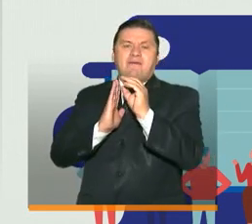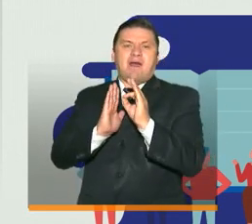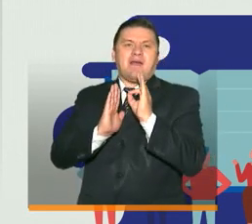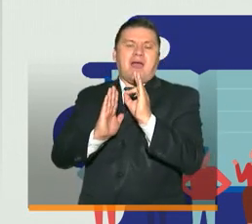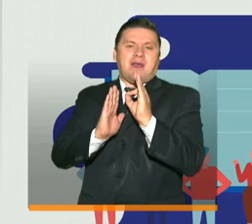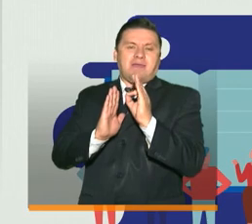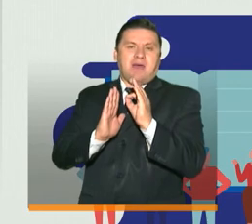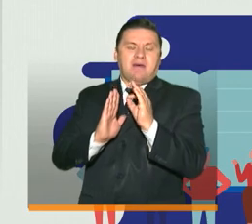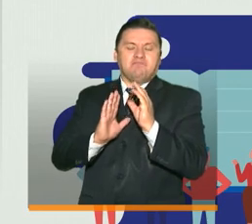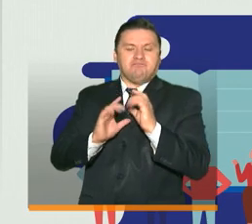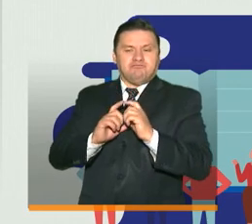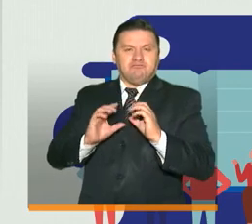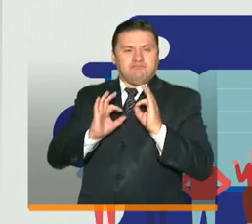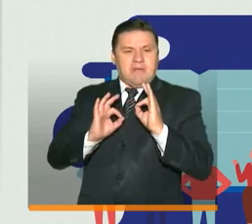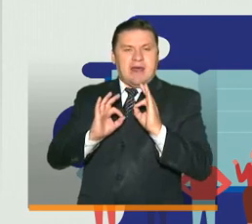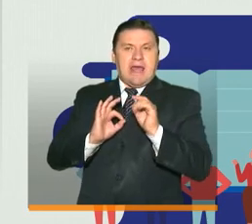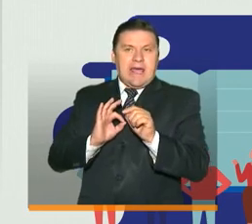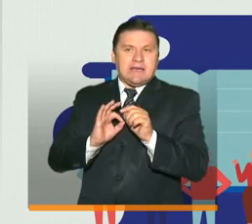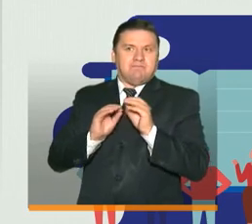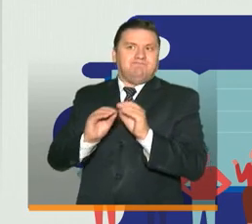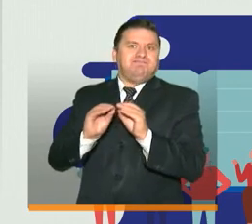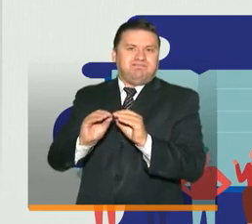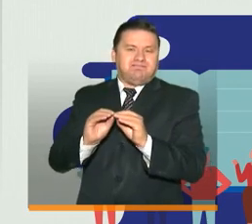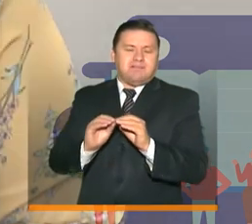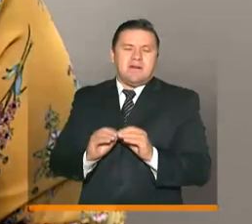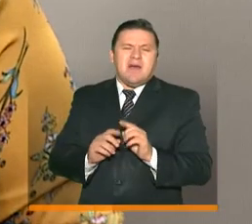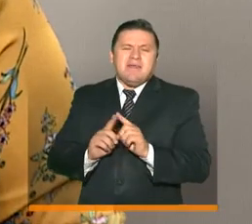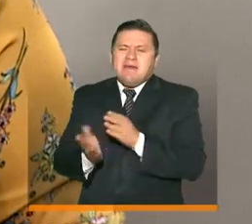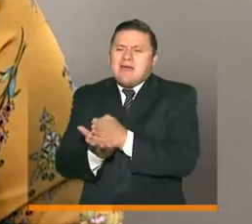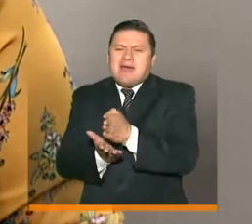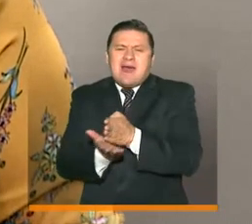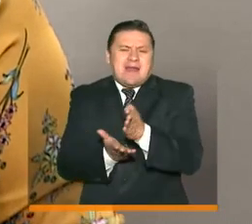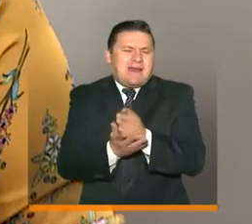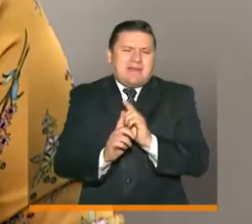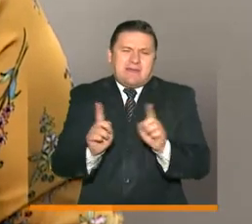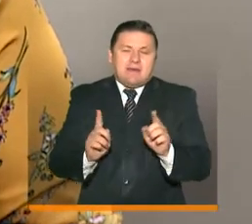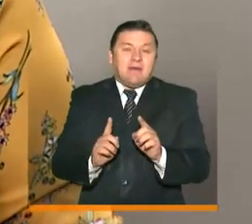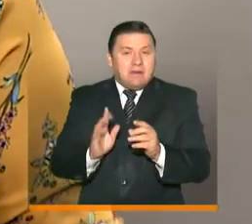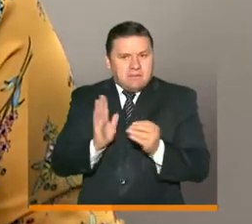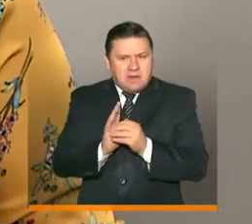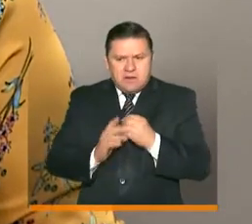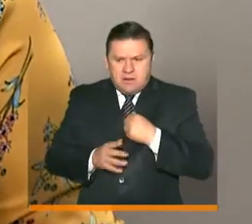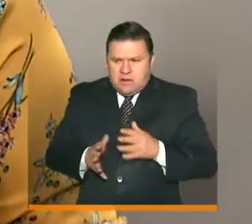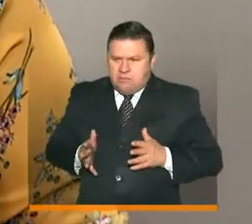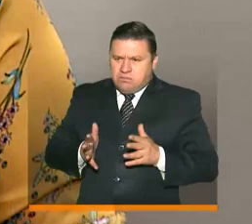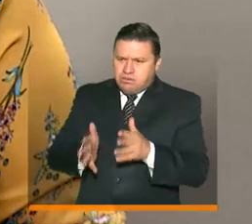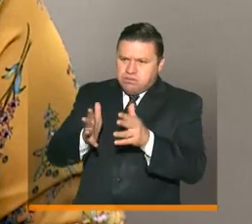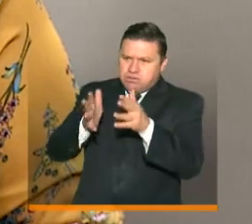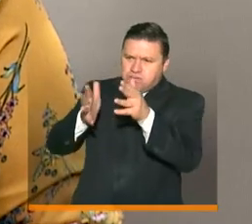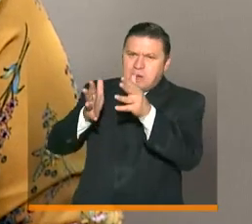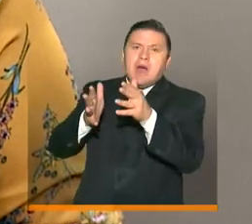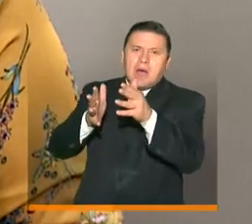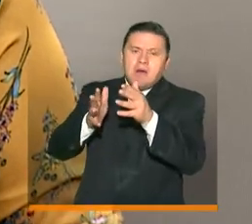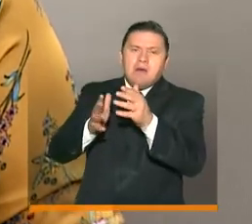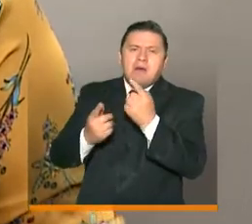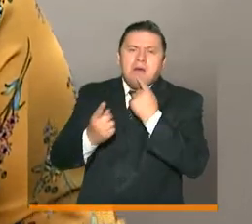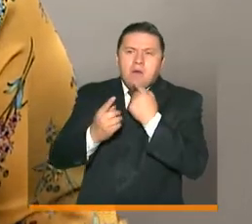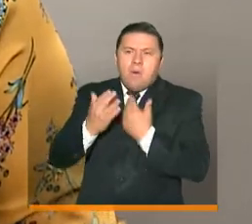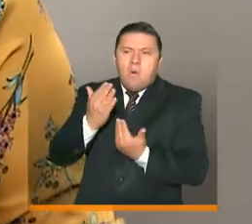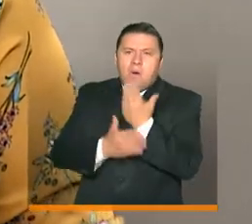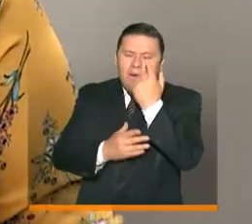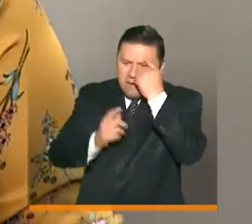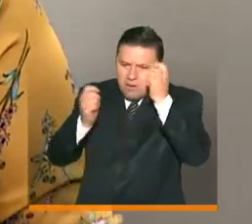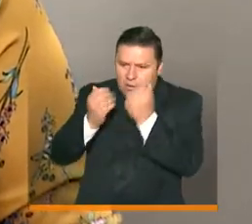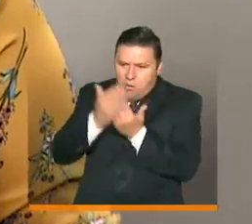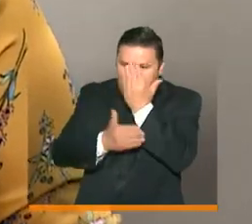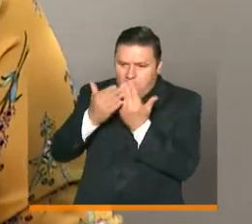en cuenta estén acreditados de alta calidad en muchas áreas, presidente, que claramente tienen que ver con el quehacer pedagógico, pero que también hablan de innovación,